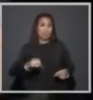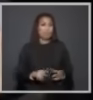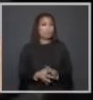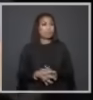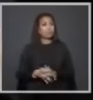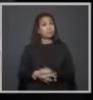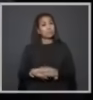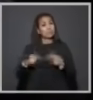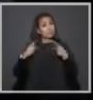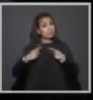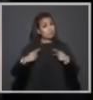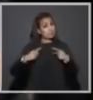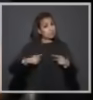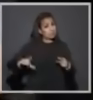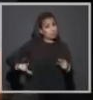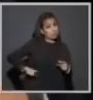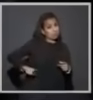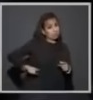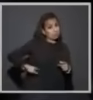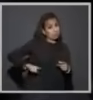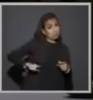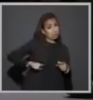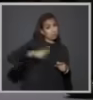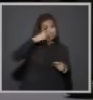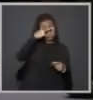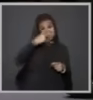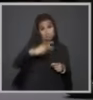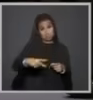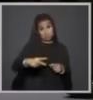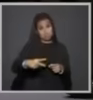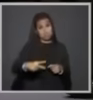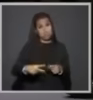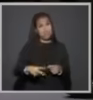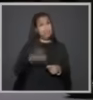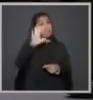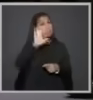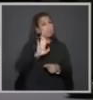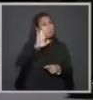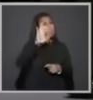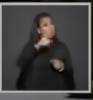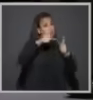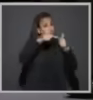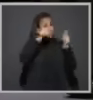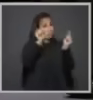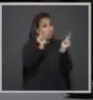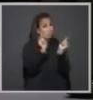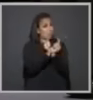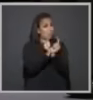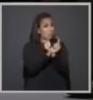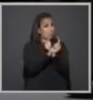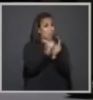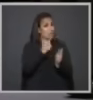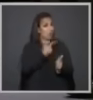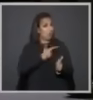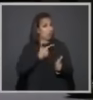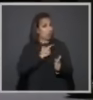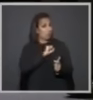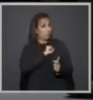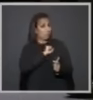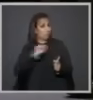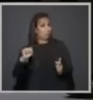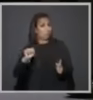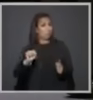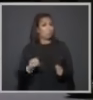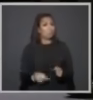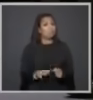que gobiernan el país son como una pandilla de rufianes. Entonces,